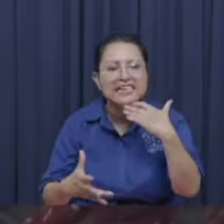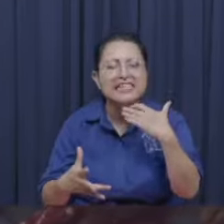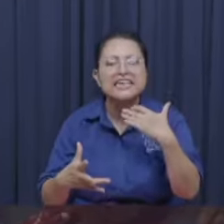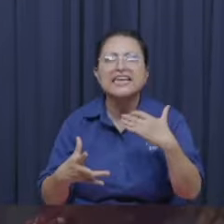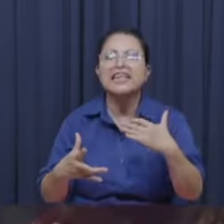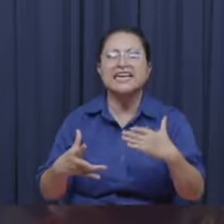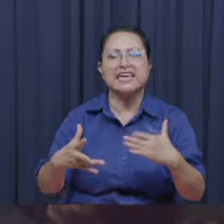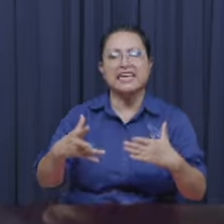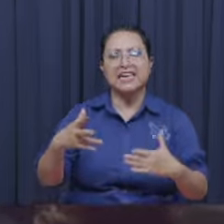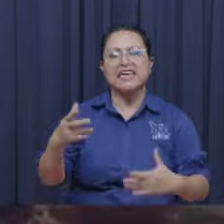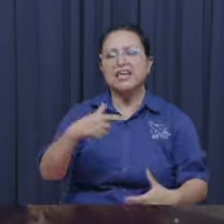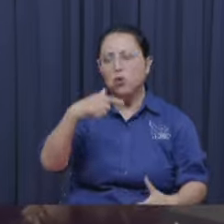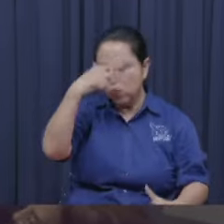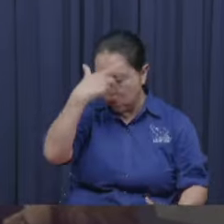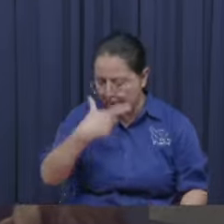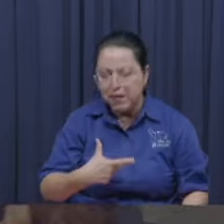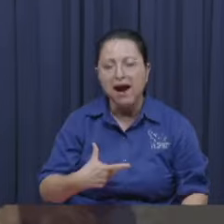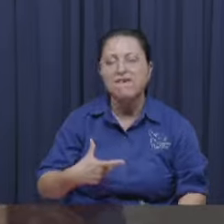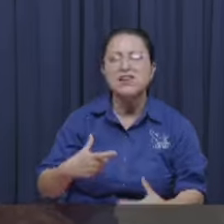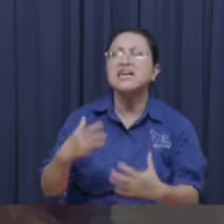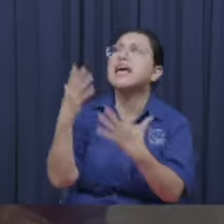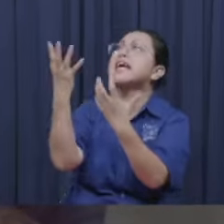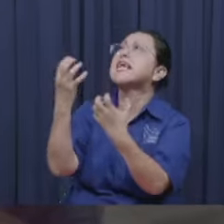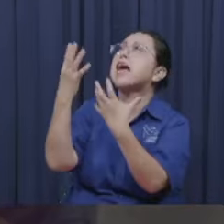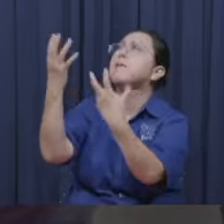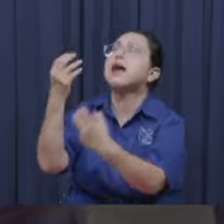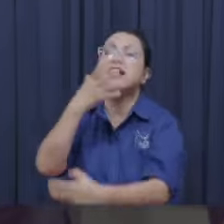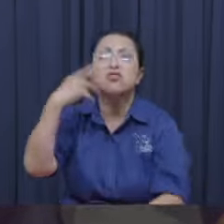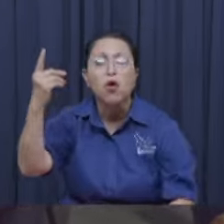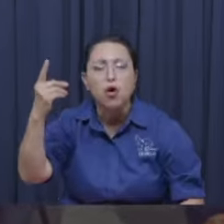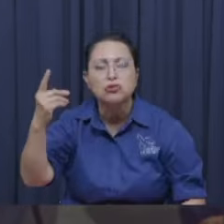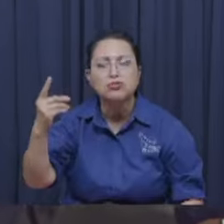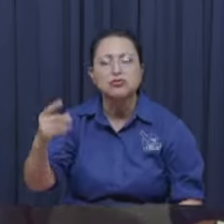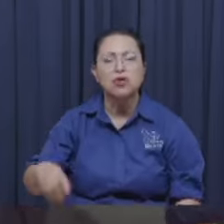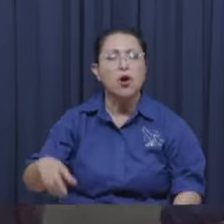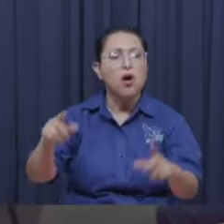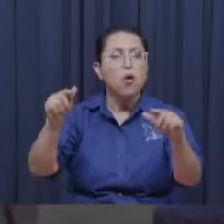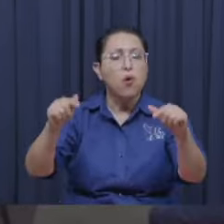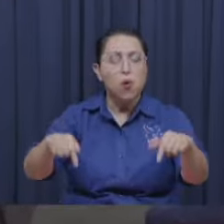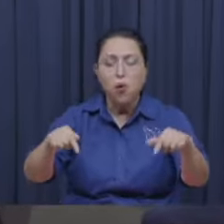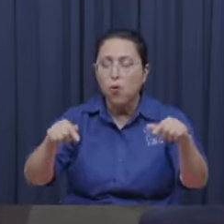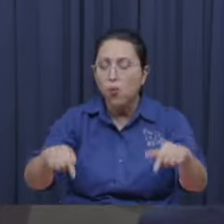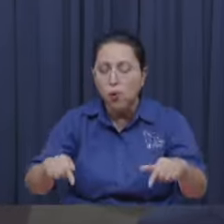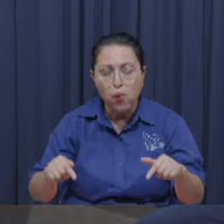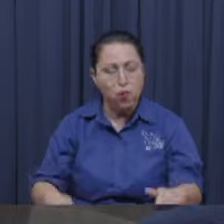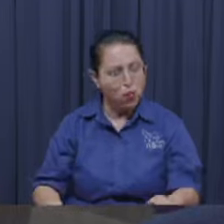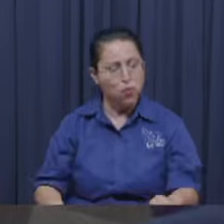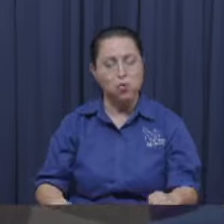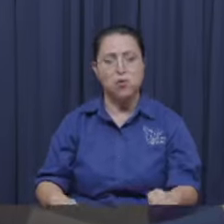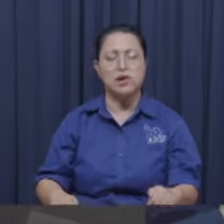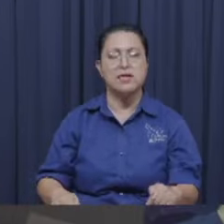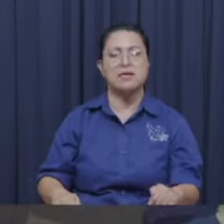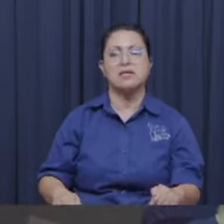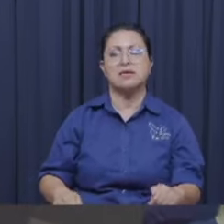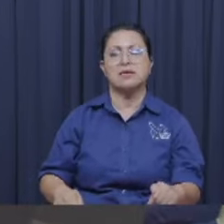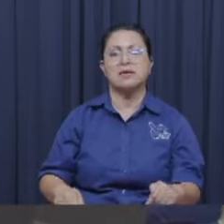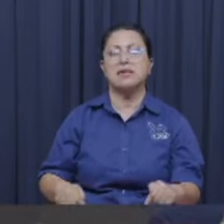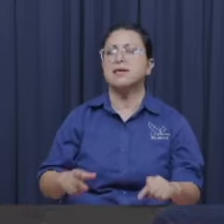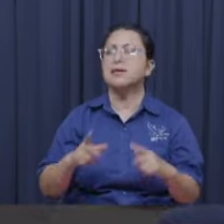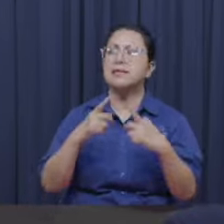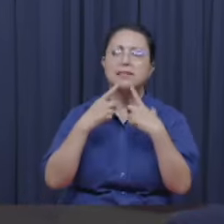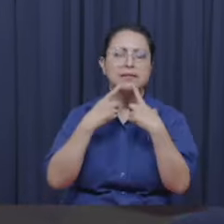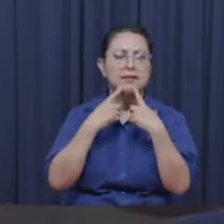soy anunciador ni profeta de maldiciones, de agüeros. Reprendo eso en el nombre de